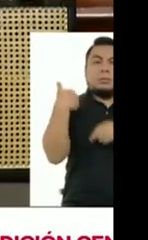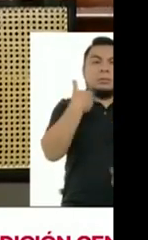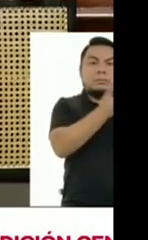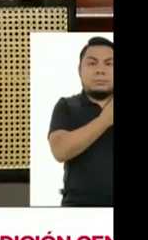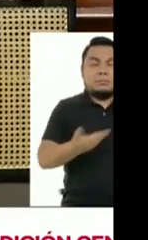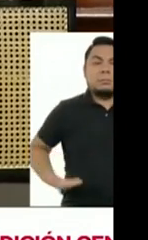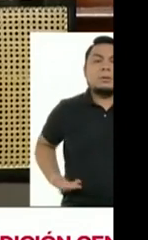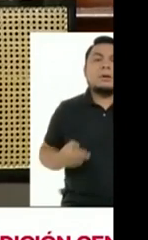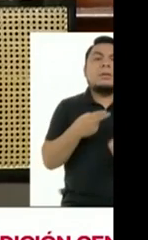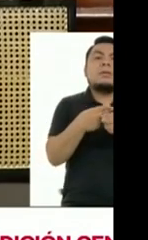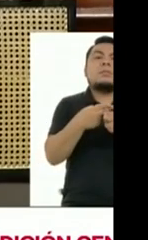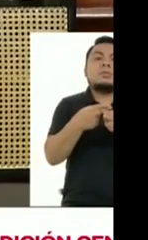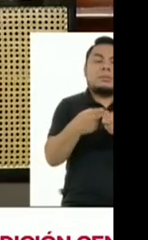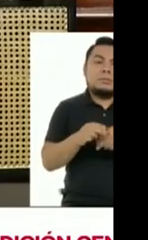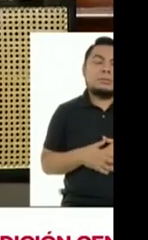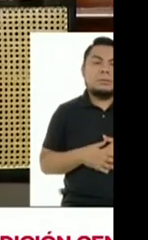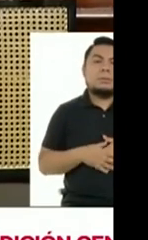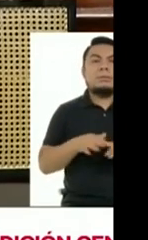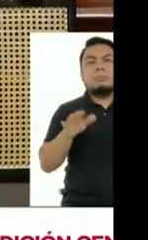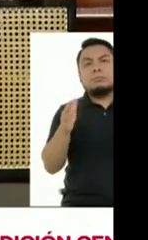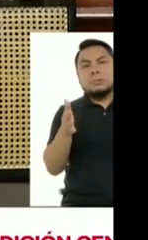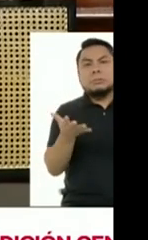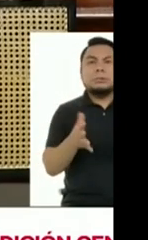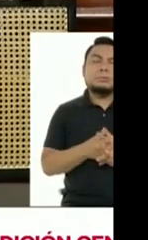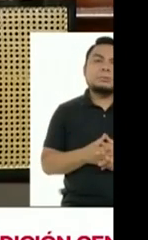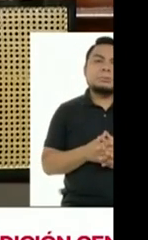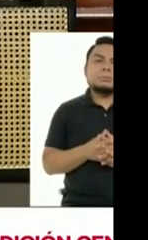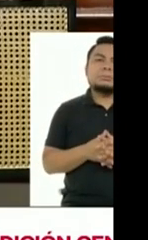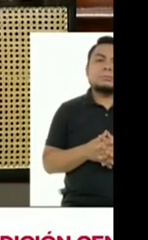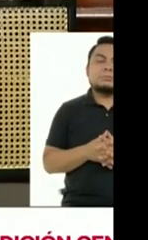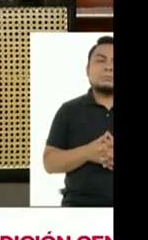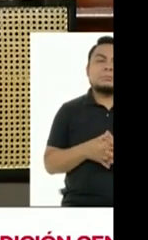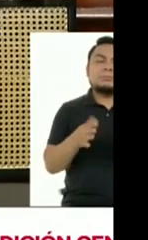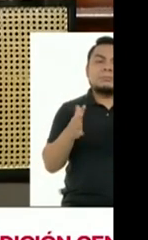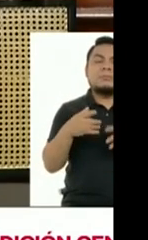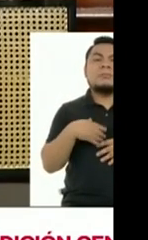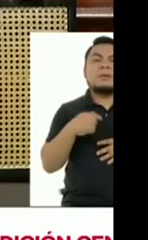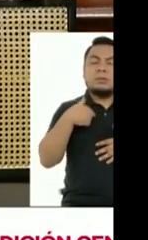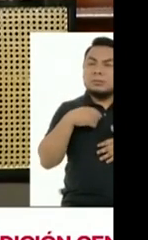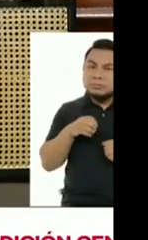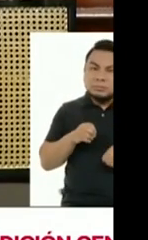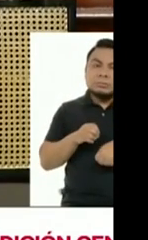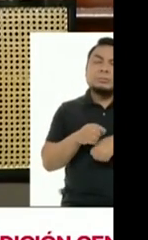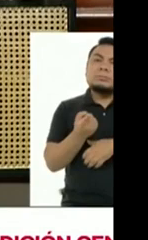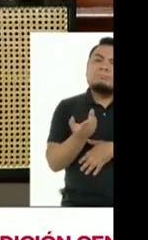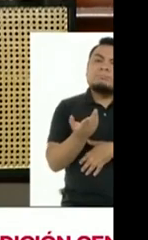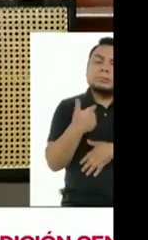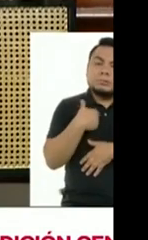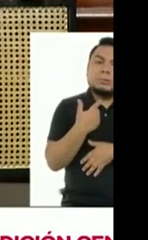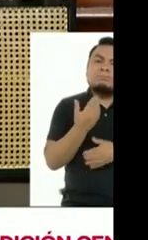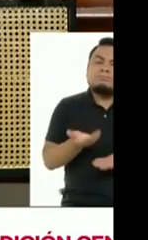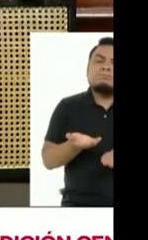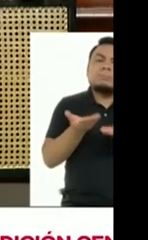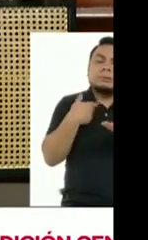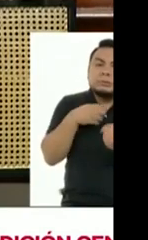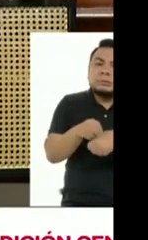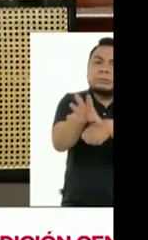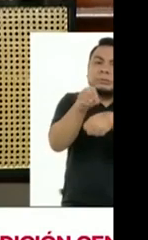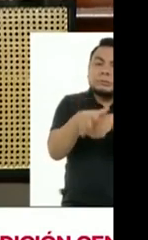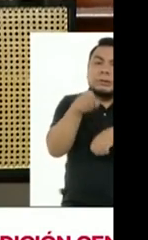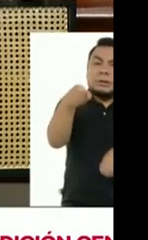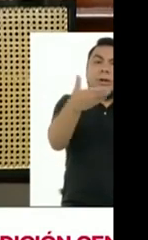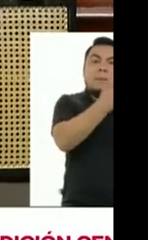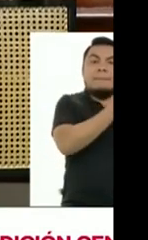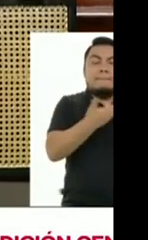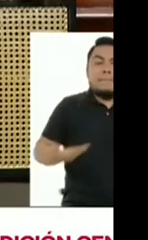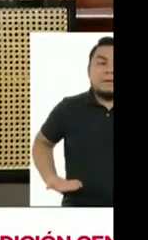república por lo menos respondiendo a que el presidente